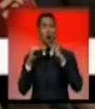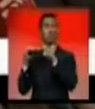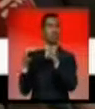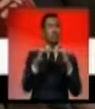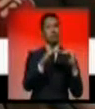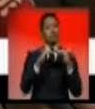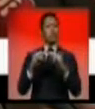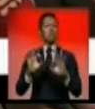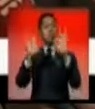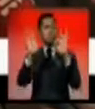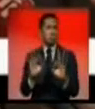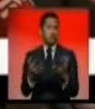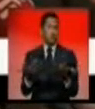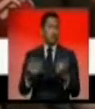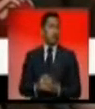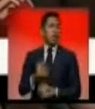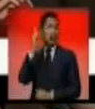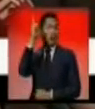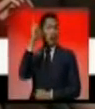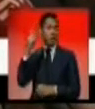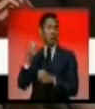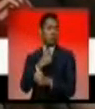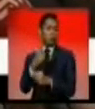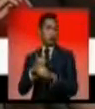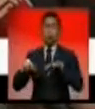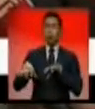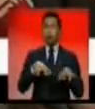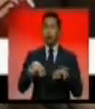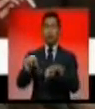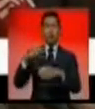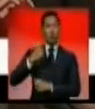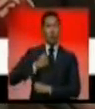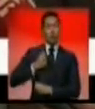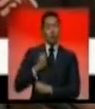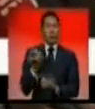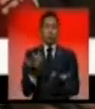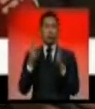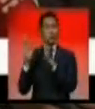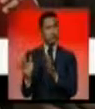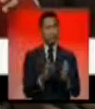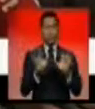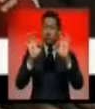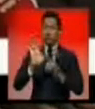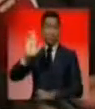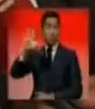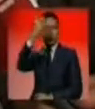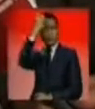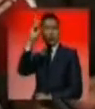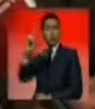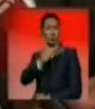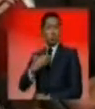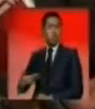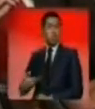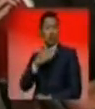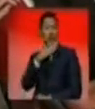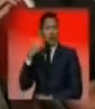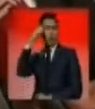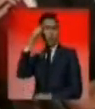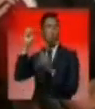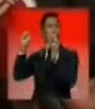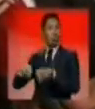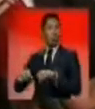suficiente liderazgo en las Fuerzas Armadas para poner en orden las cosas. En las Fuerzas Armadas no puede